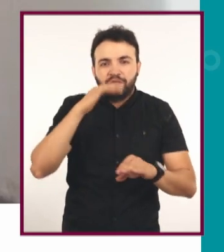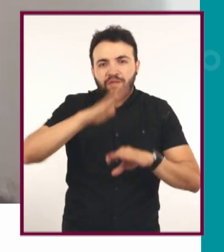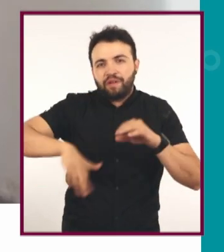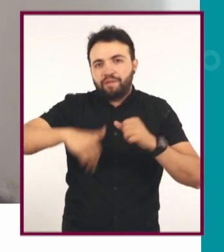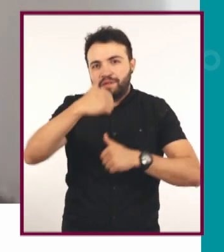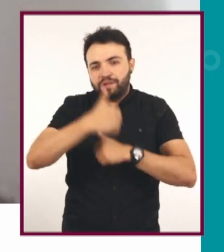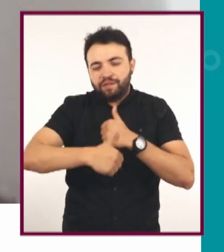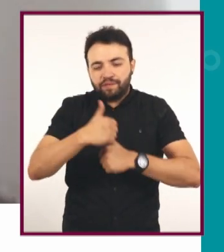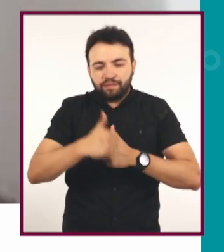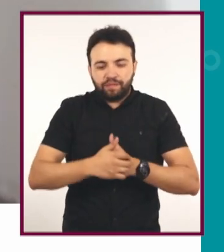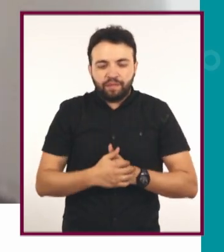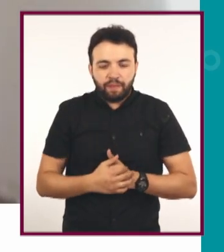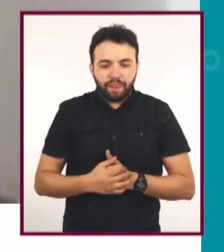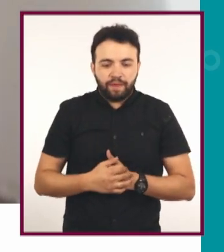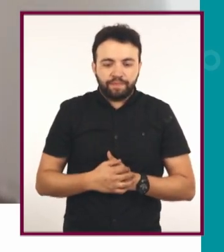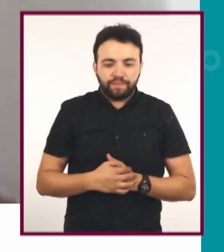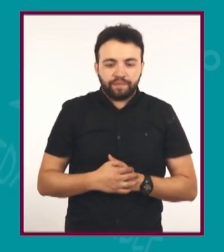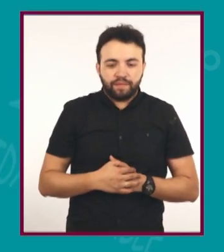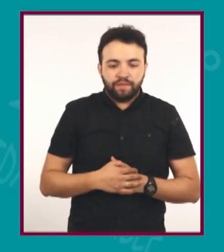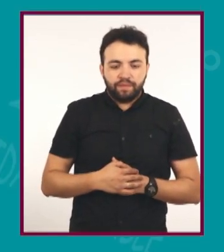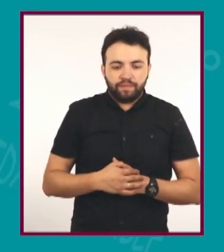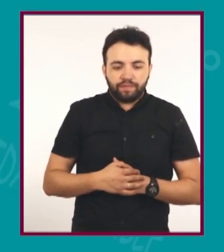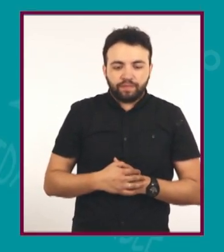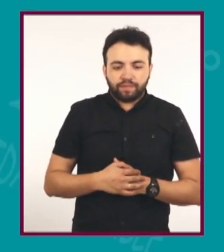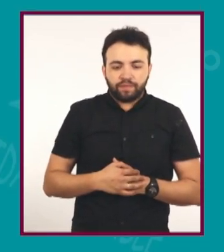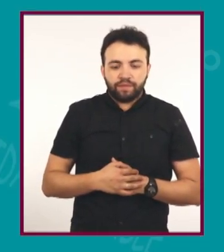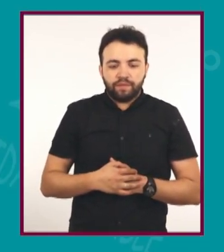años, ¿no? Que salí de la carrera de licenciatura.